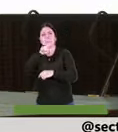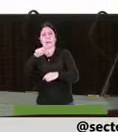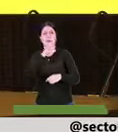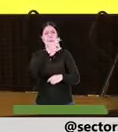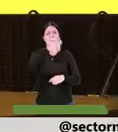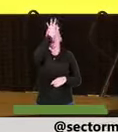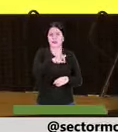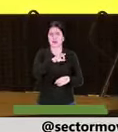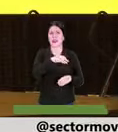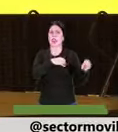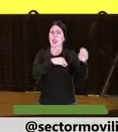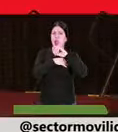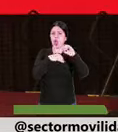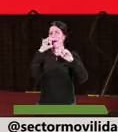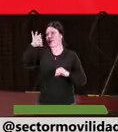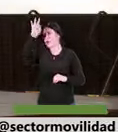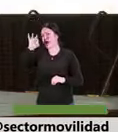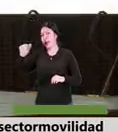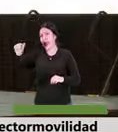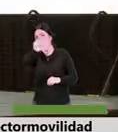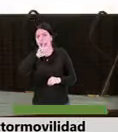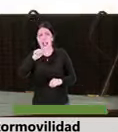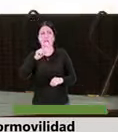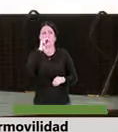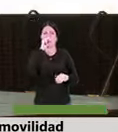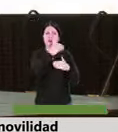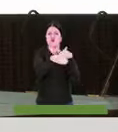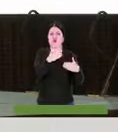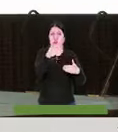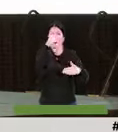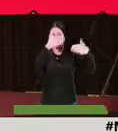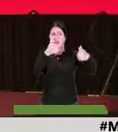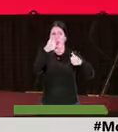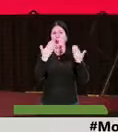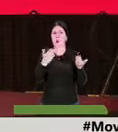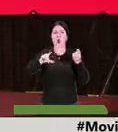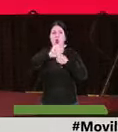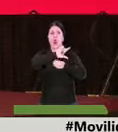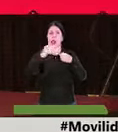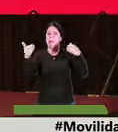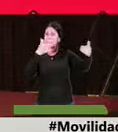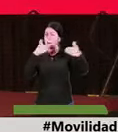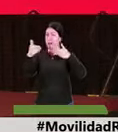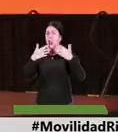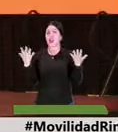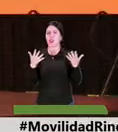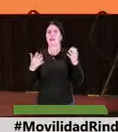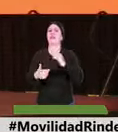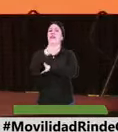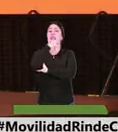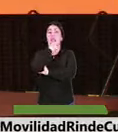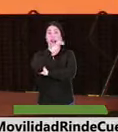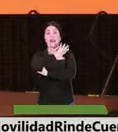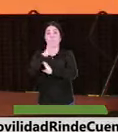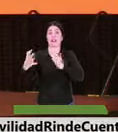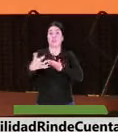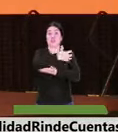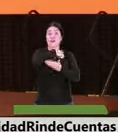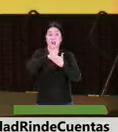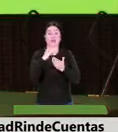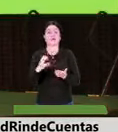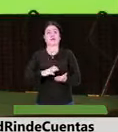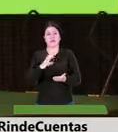hombres, mujeres, niños, qué edades tenían, de qué localidades nos visitaban, para entender sus necesidades